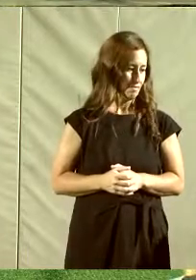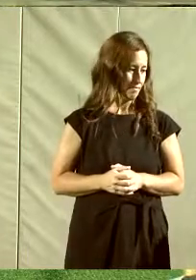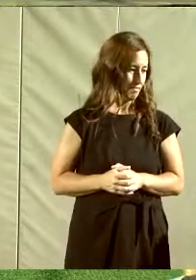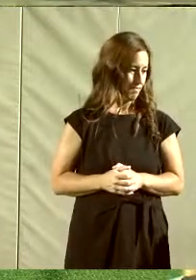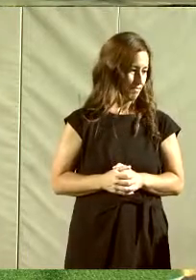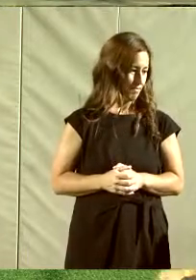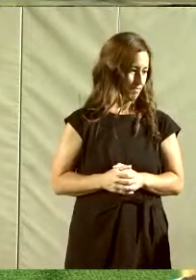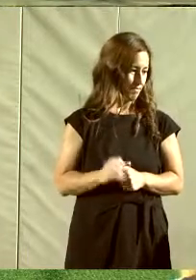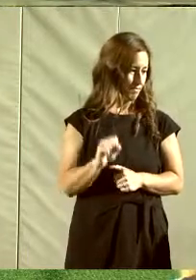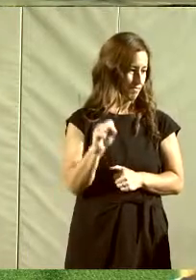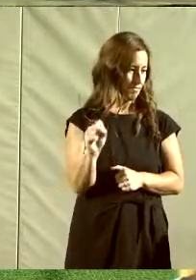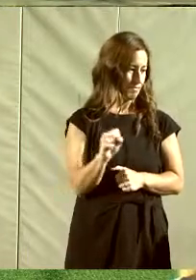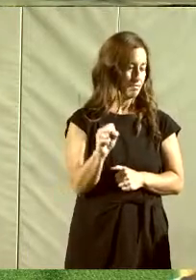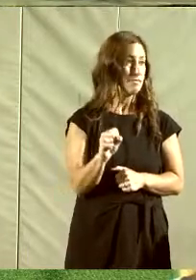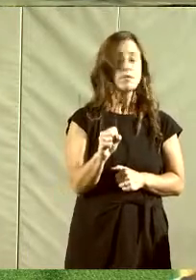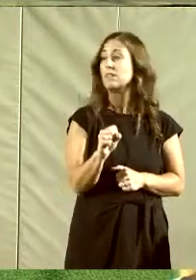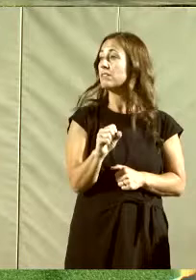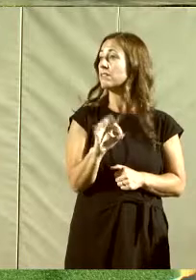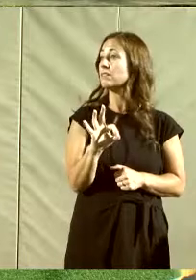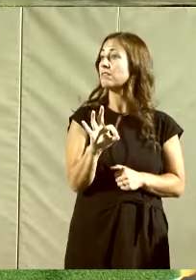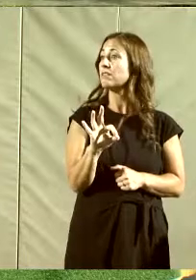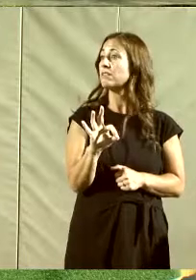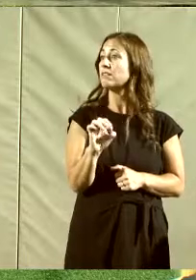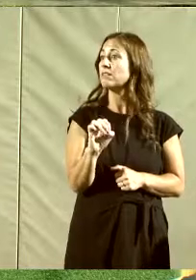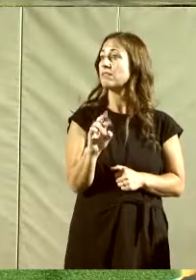Sebastián Fernández.